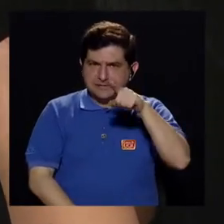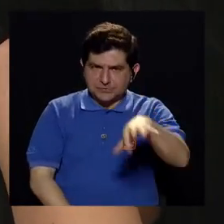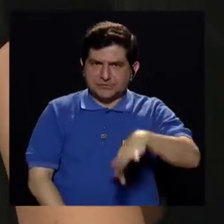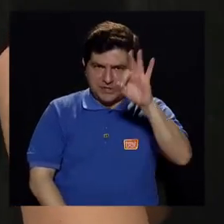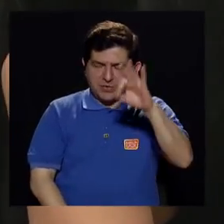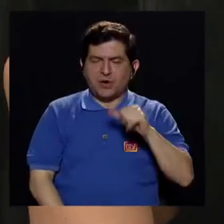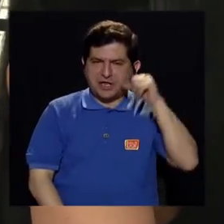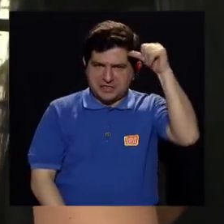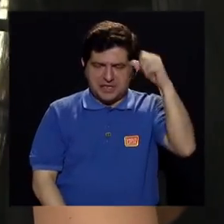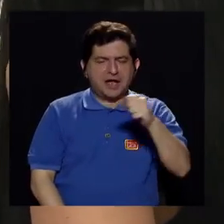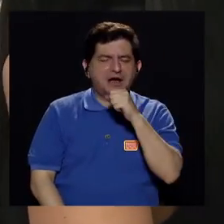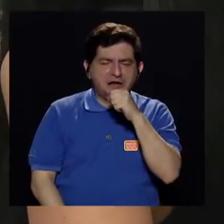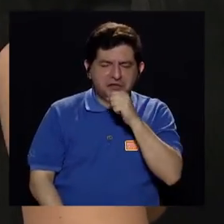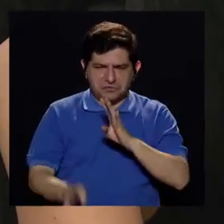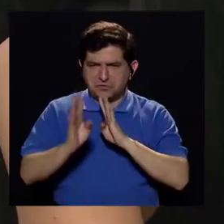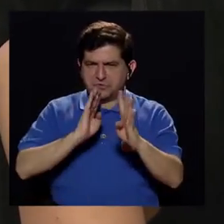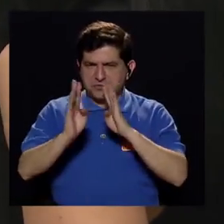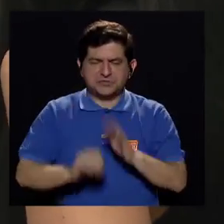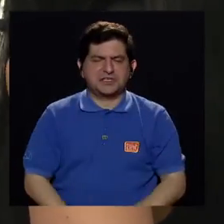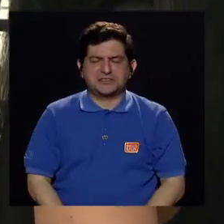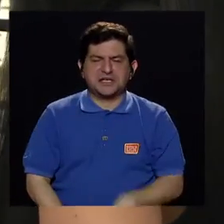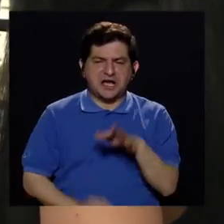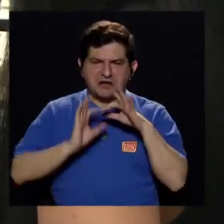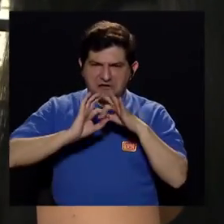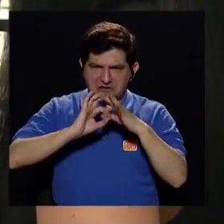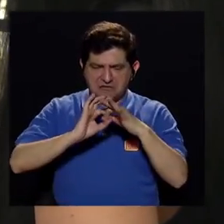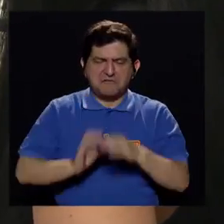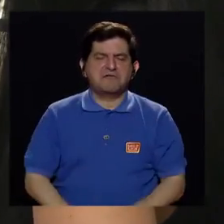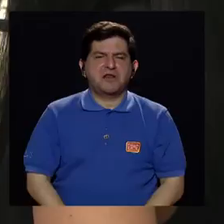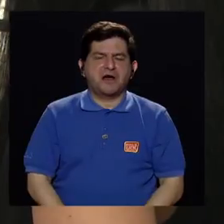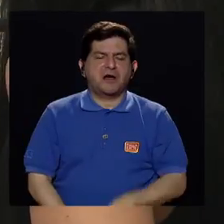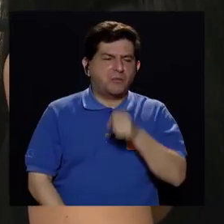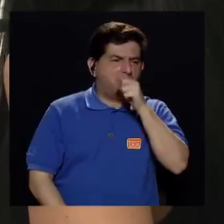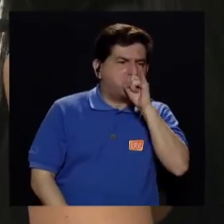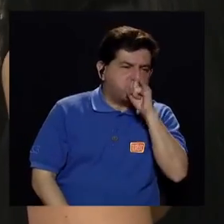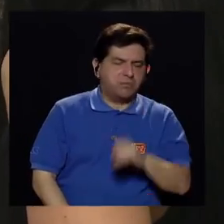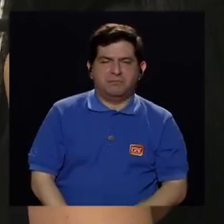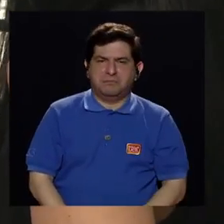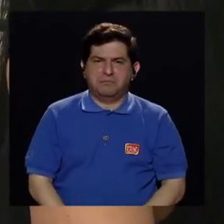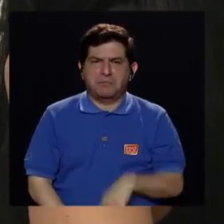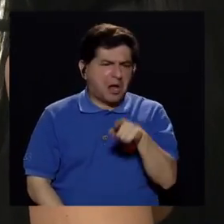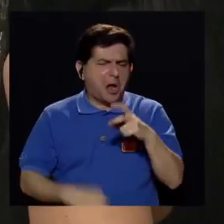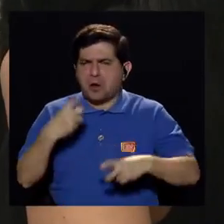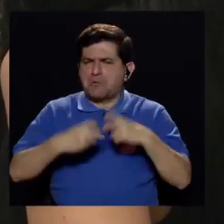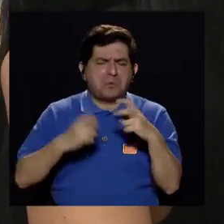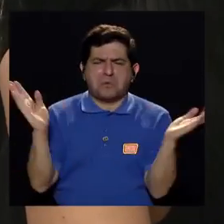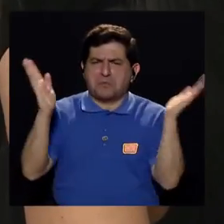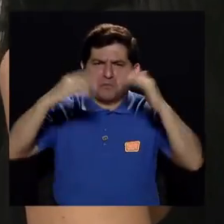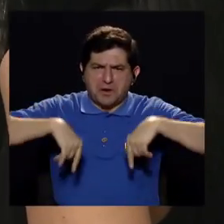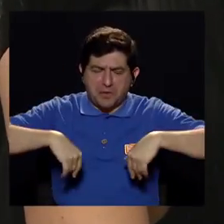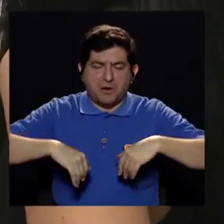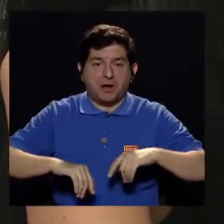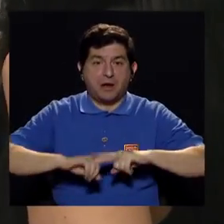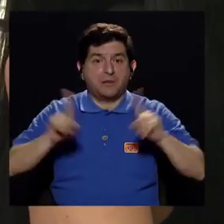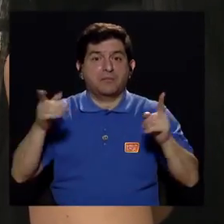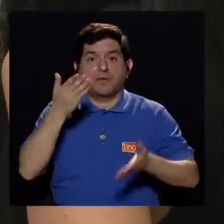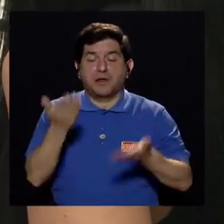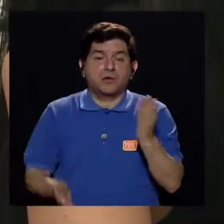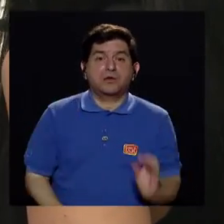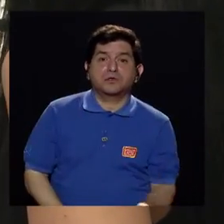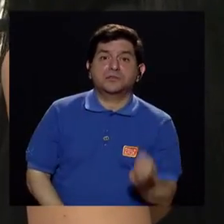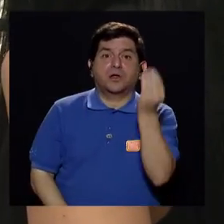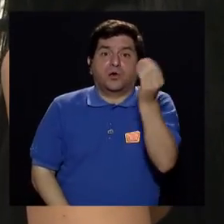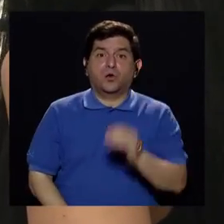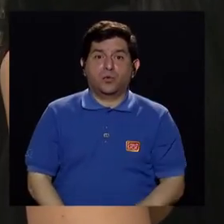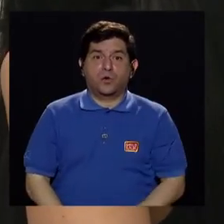adultos mayores donde te hablan de sexualidad, donde el preservativo, que el lubricante, como si no hay problema. A como te puedes encontrar jovencitos